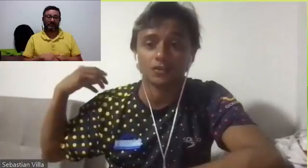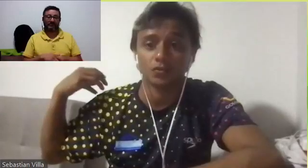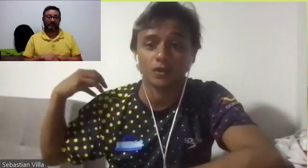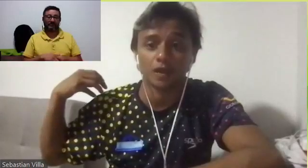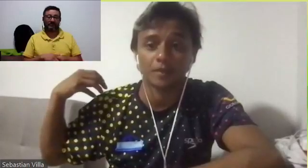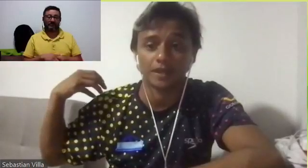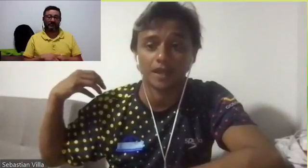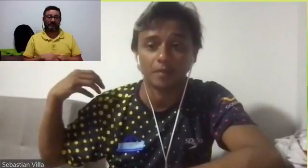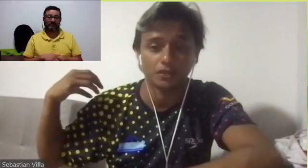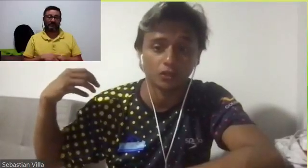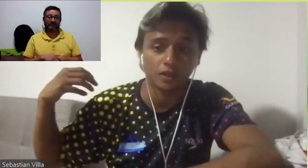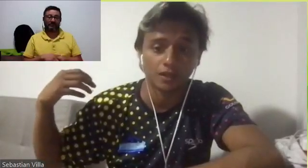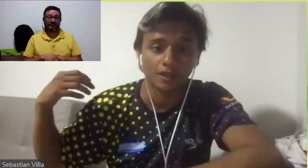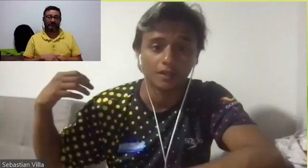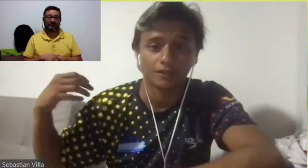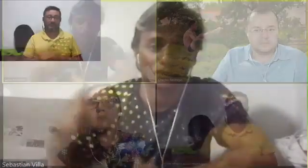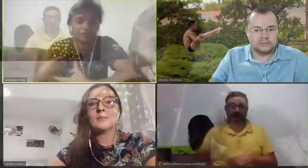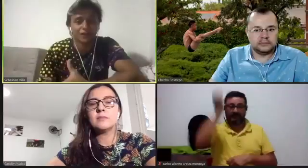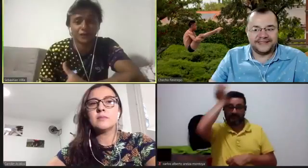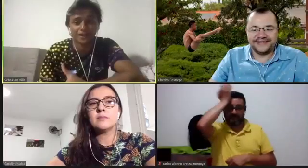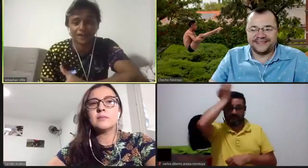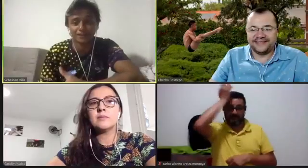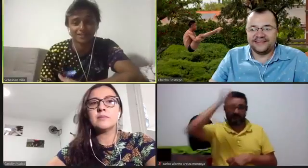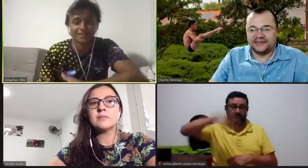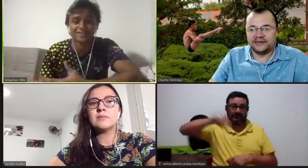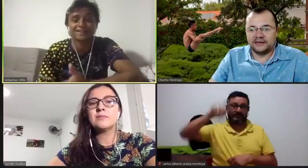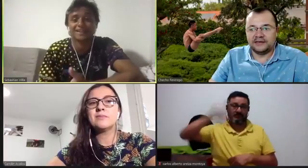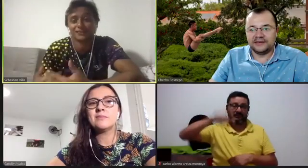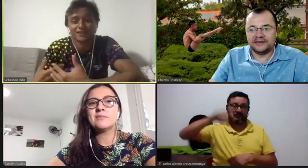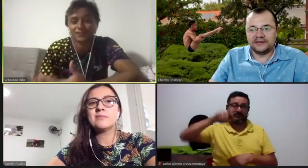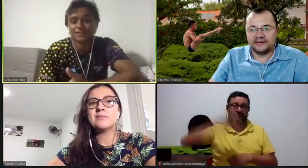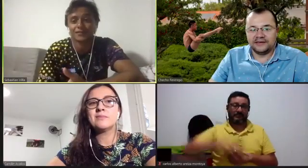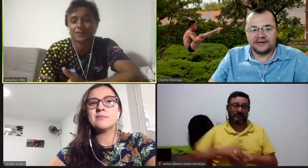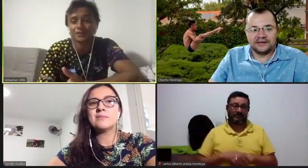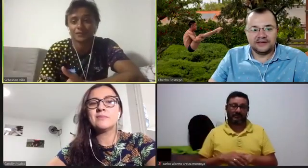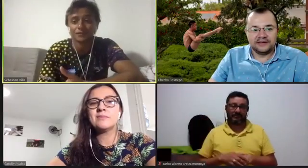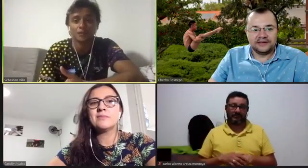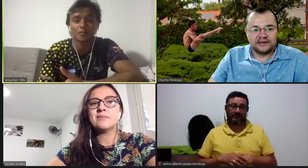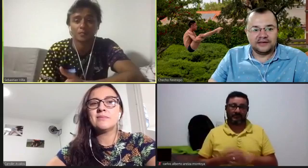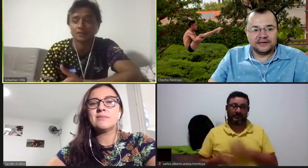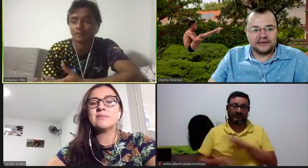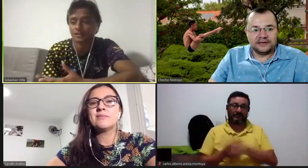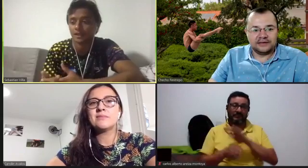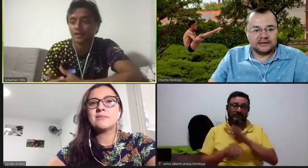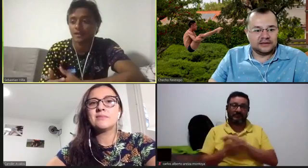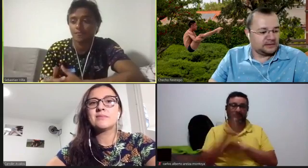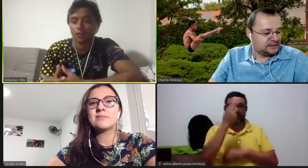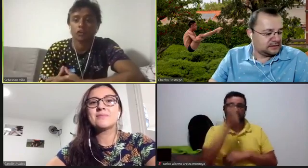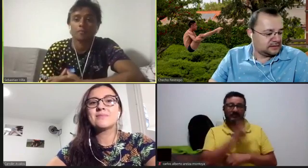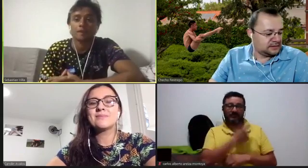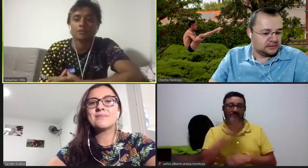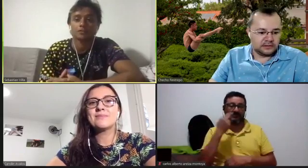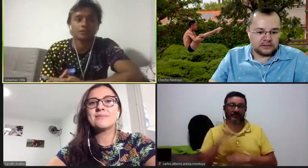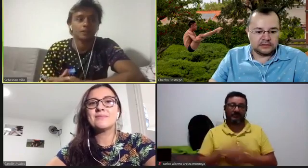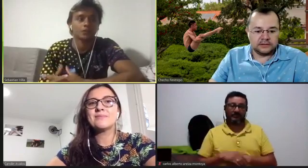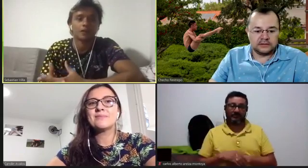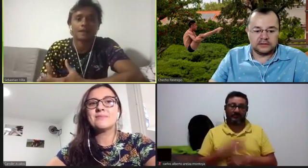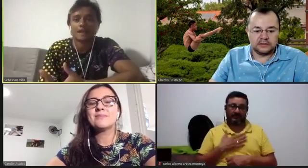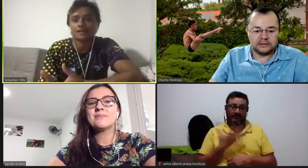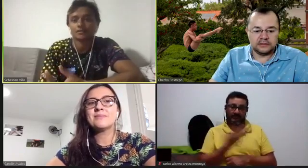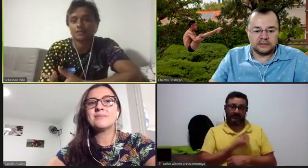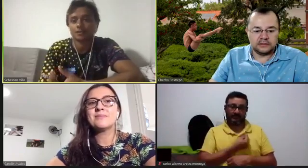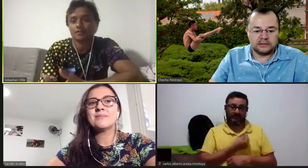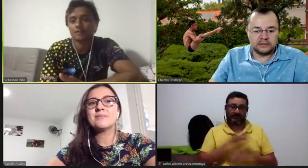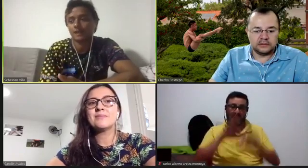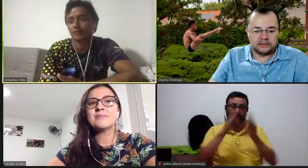haya subido la piedra del Peñol, yo la tengo que cuidar. O sea, si ella está entera, yo la tengo que seguir cuidando. Y es un compromiso, pues, de no solo mío, sino de toda mi